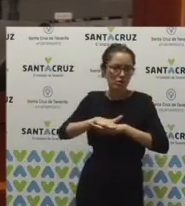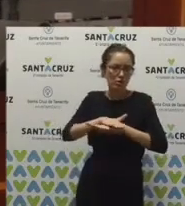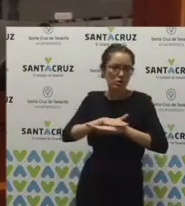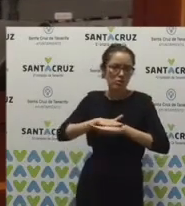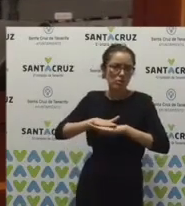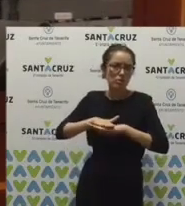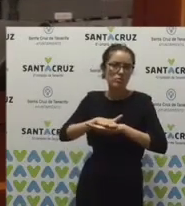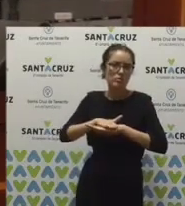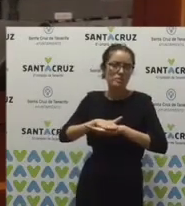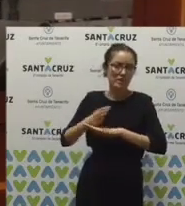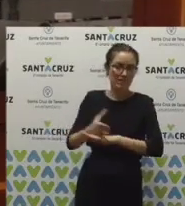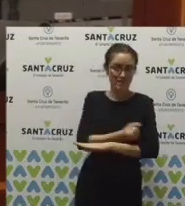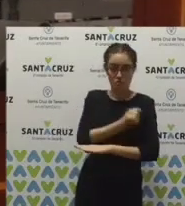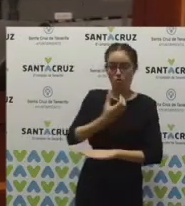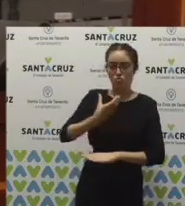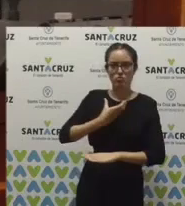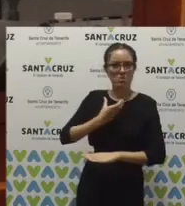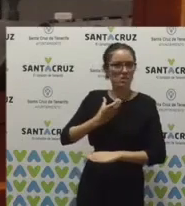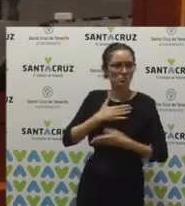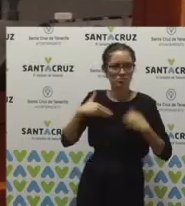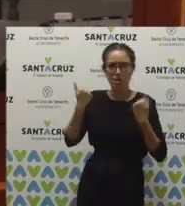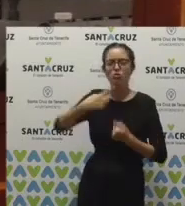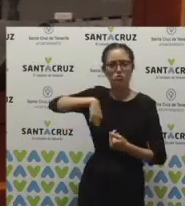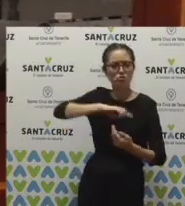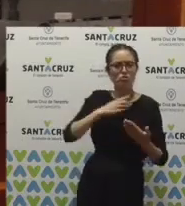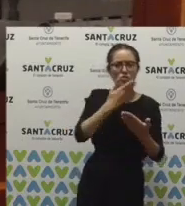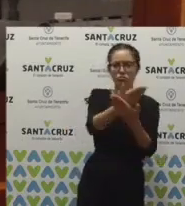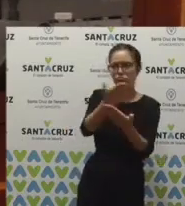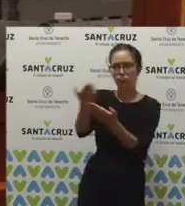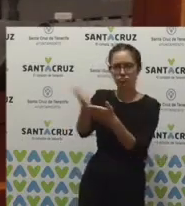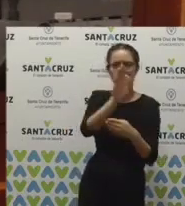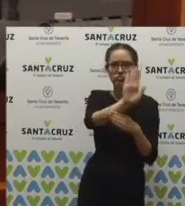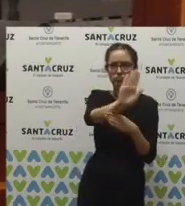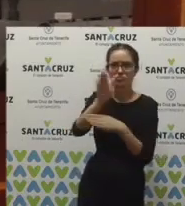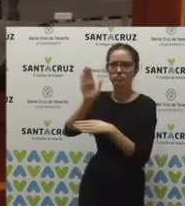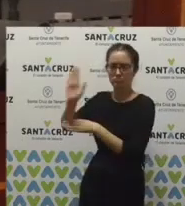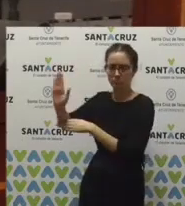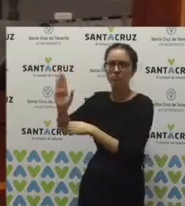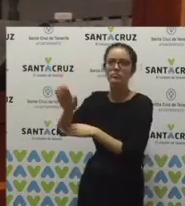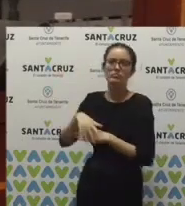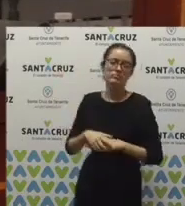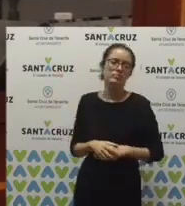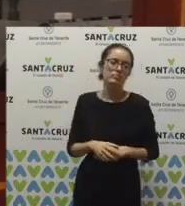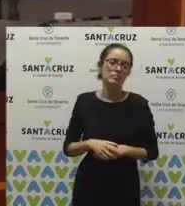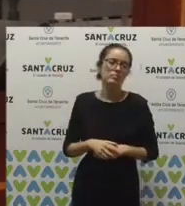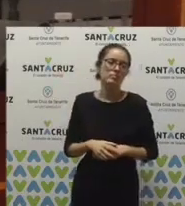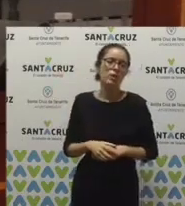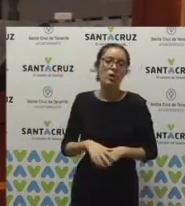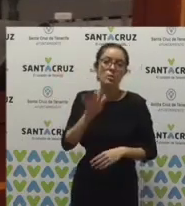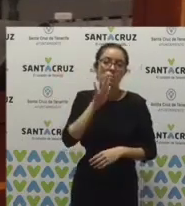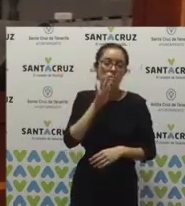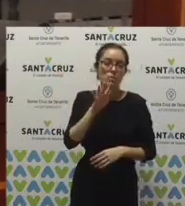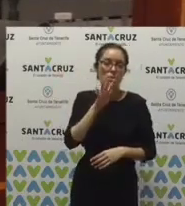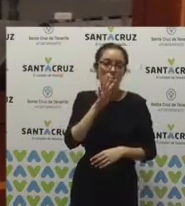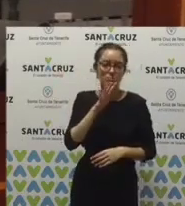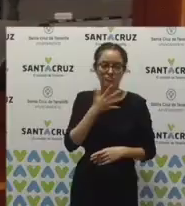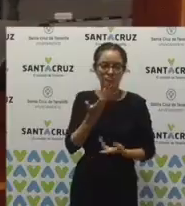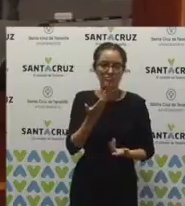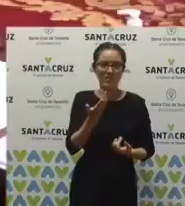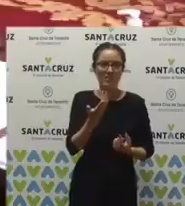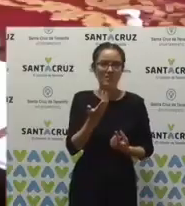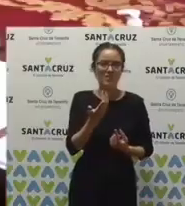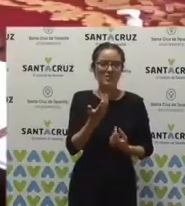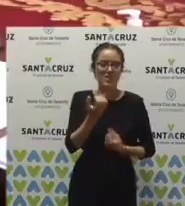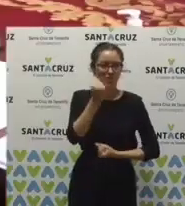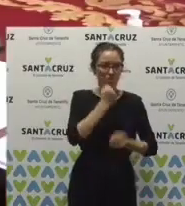en este consistorio y donde quiera que podamos hacer para evitarlo porque es de luego estamos perdiendo la capacidad de desarrollar economía